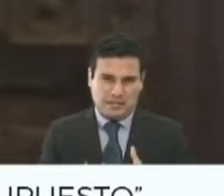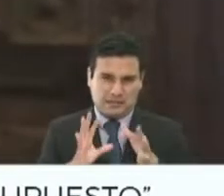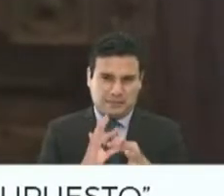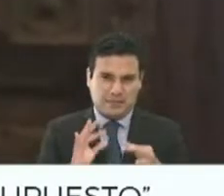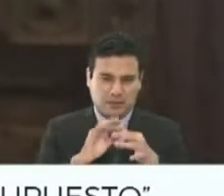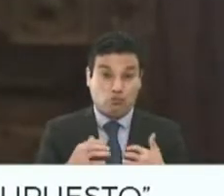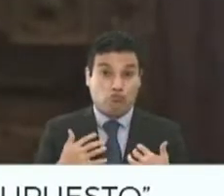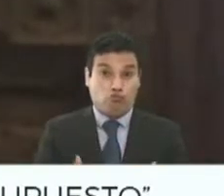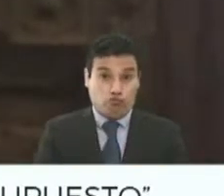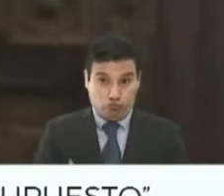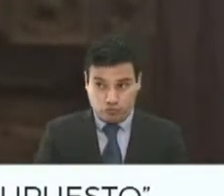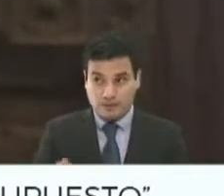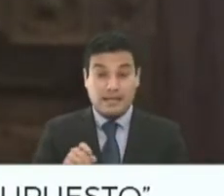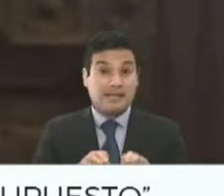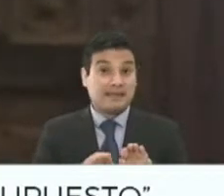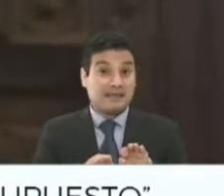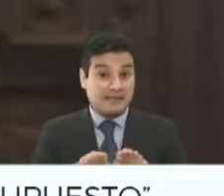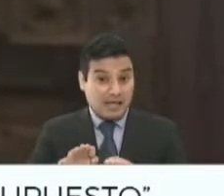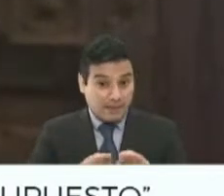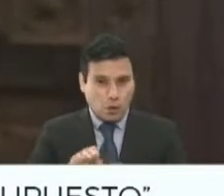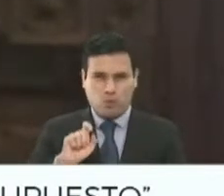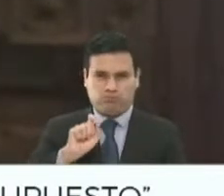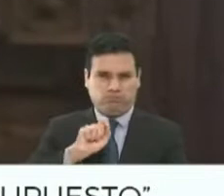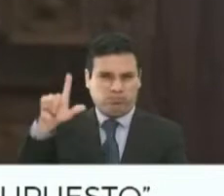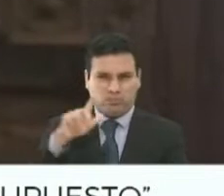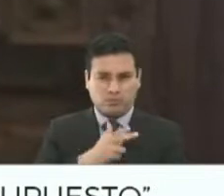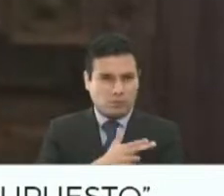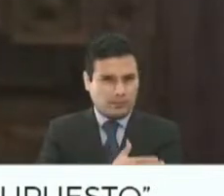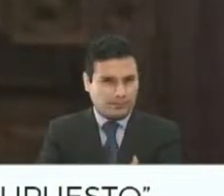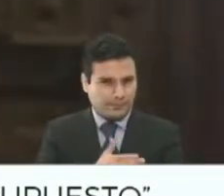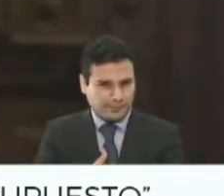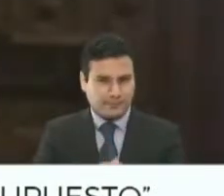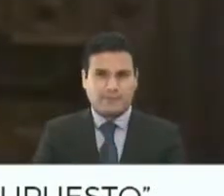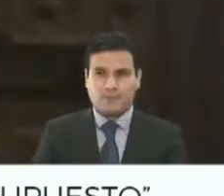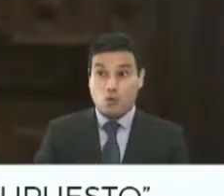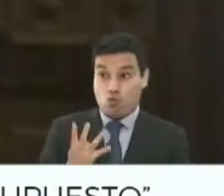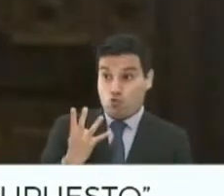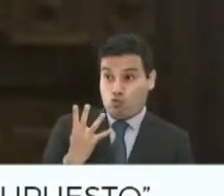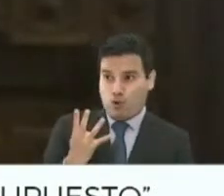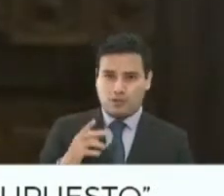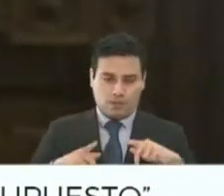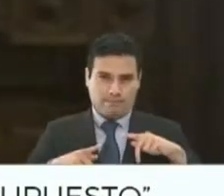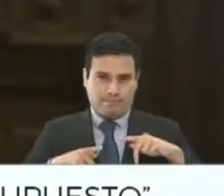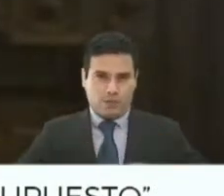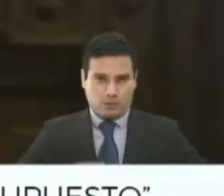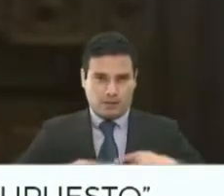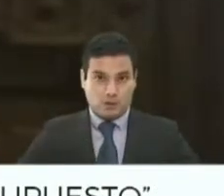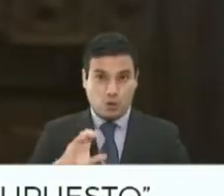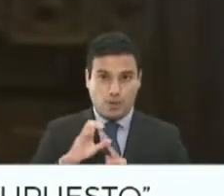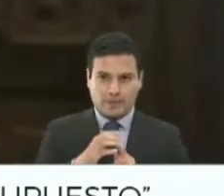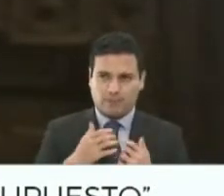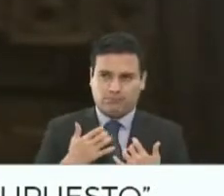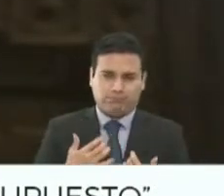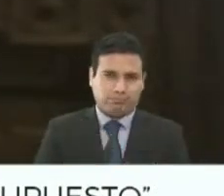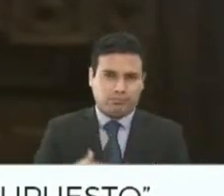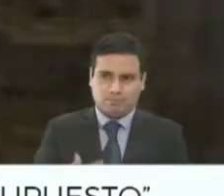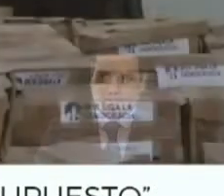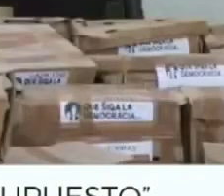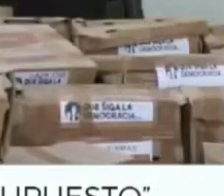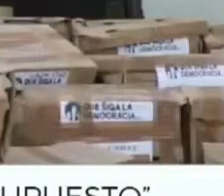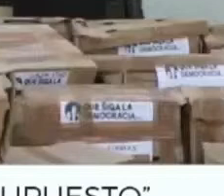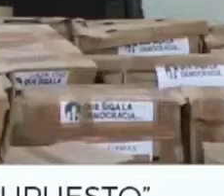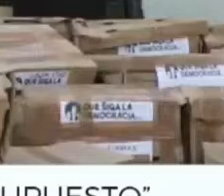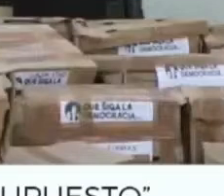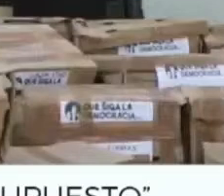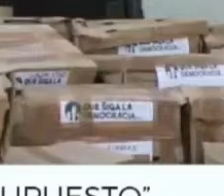difusión porque al INE le corresponde la exclusividad, digamos, así dice la Constitución, en la promoción y difusión del ejercicio.